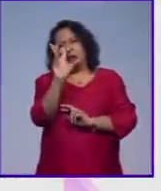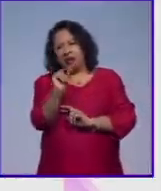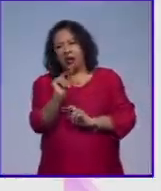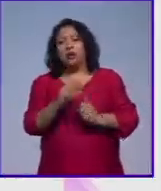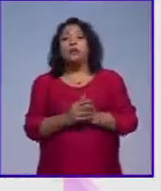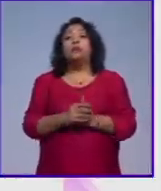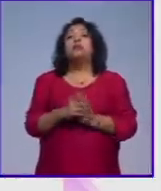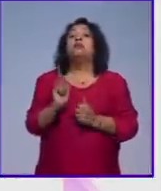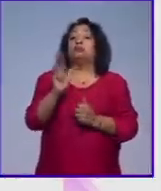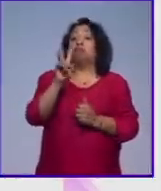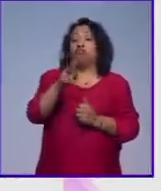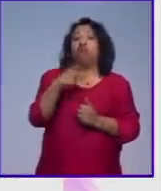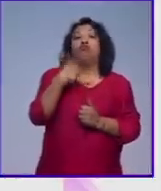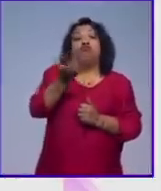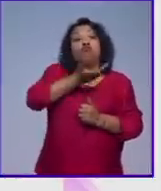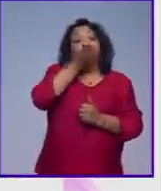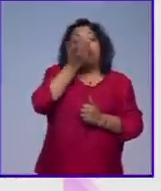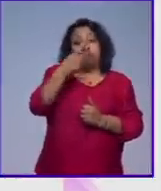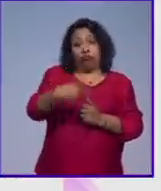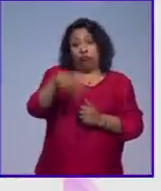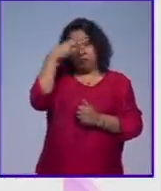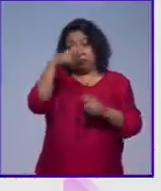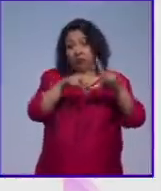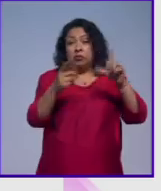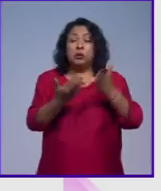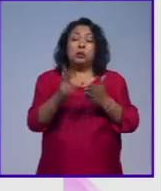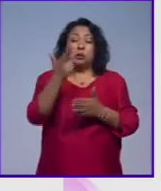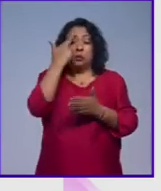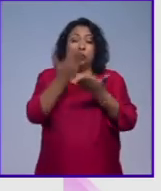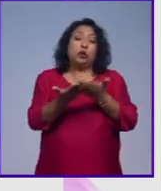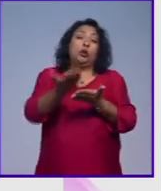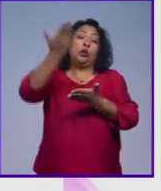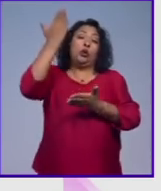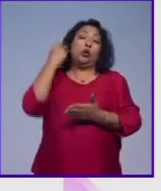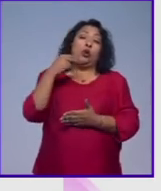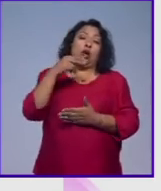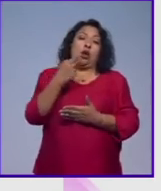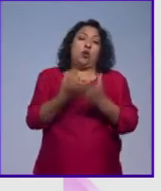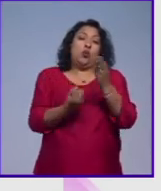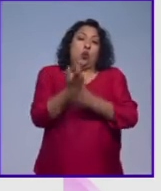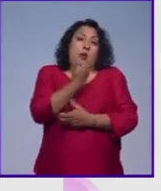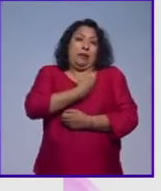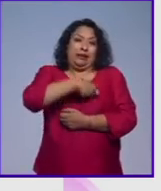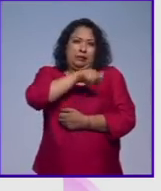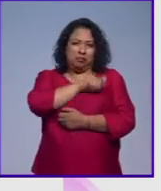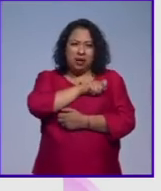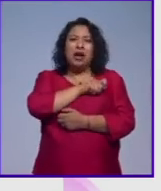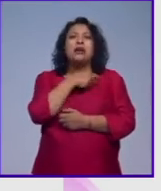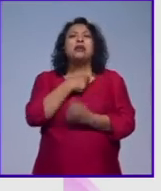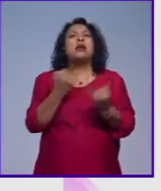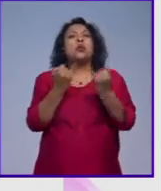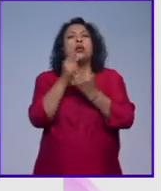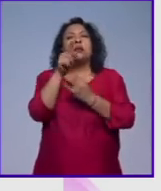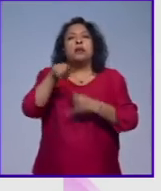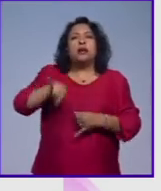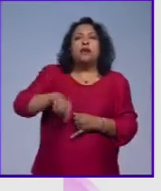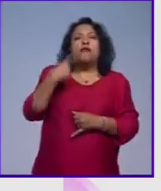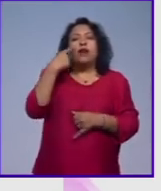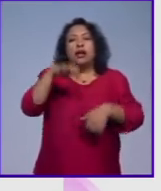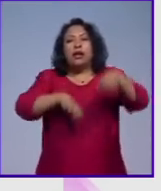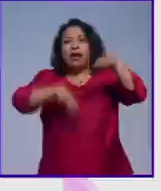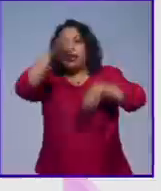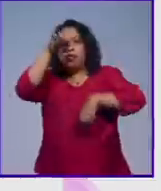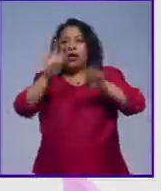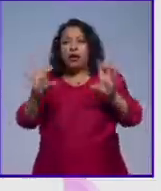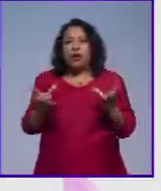¿no? Y siendo una tradición que por lo menos en nuestro país nos remonta a épocas novohispanas, es también muy interesante ver las edades de